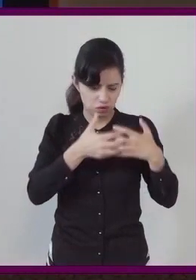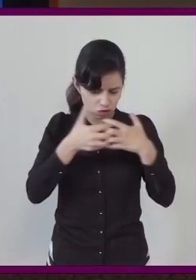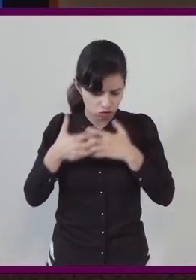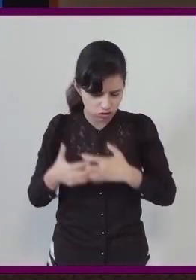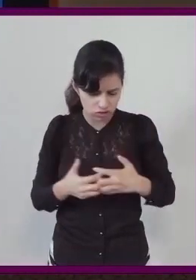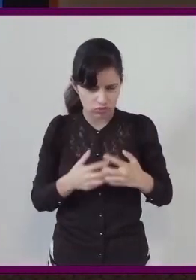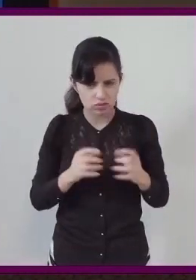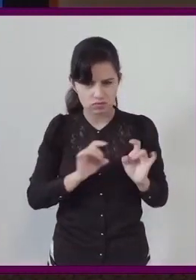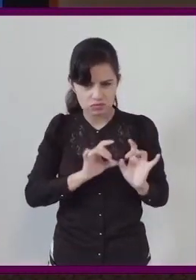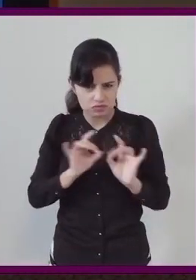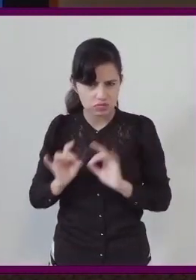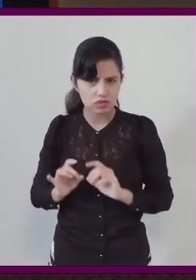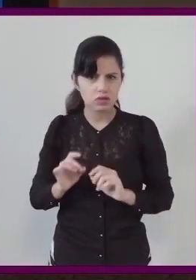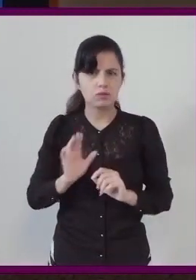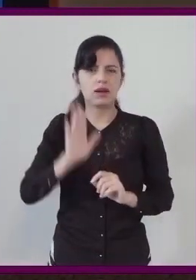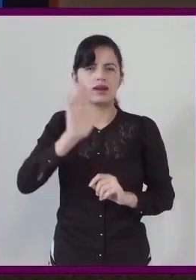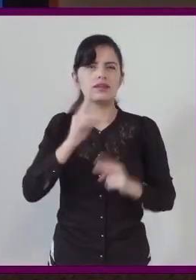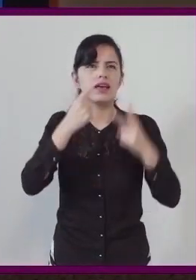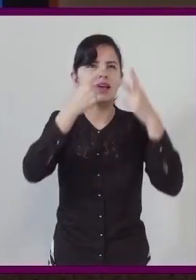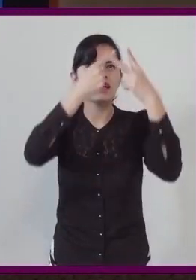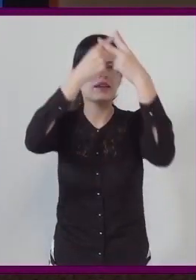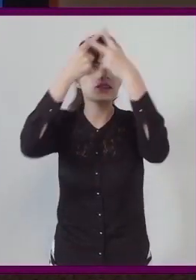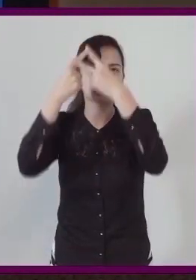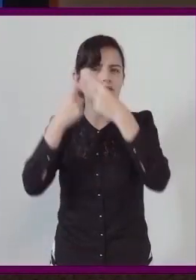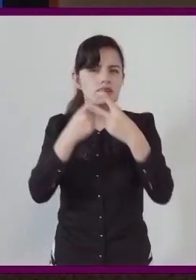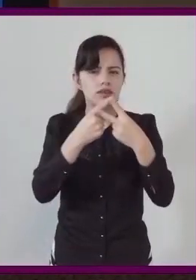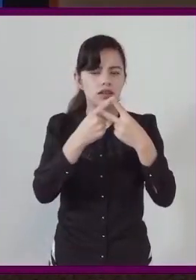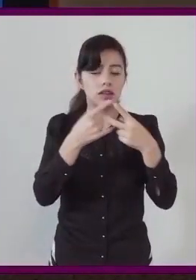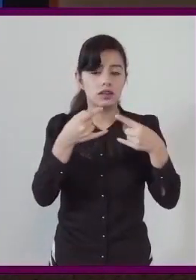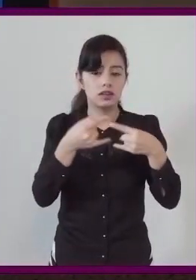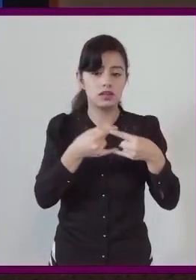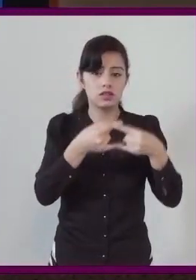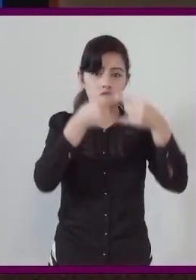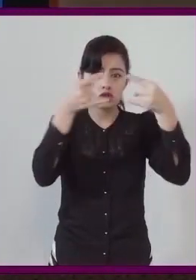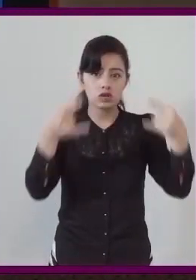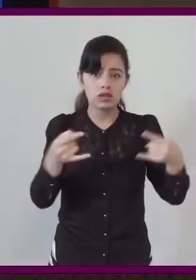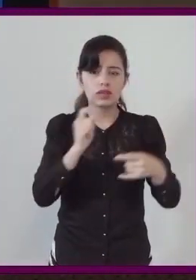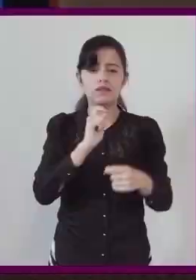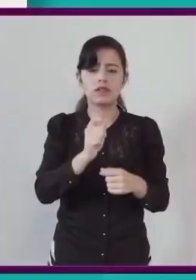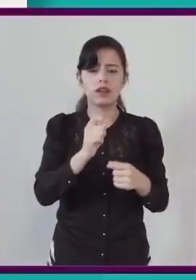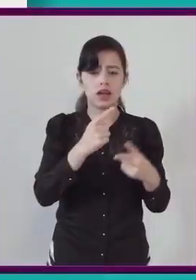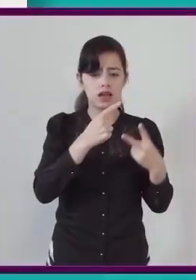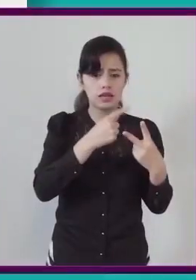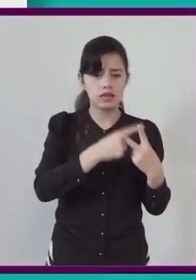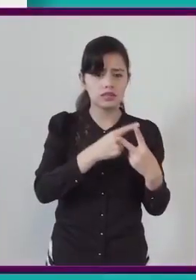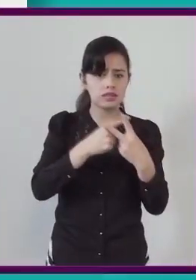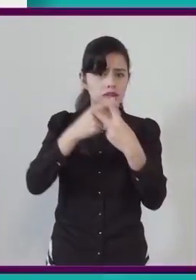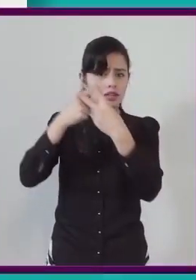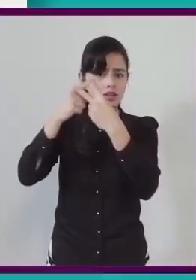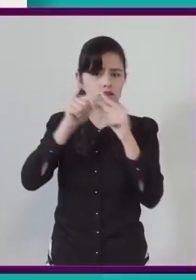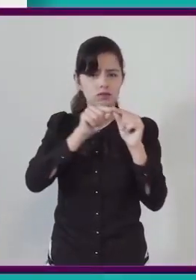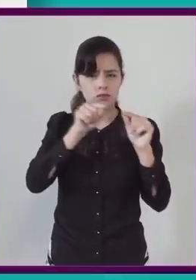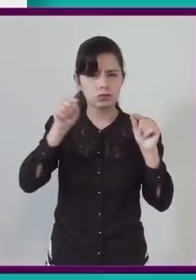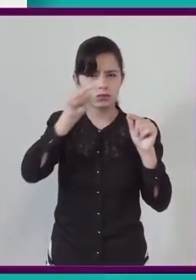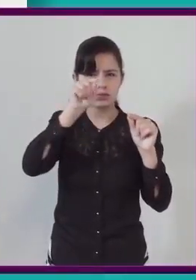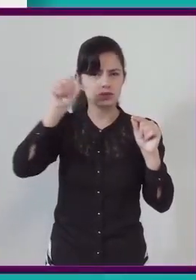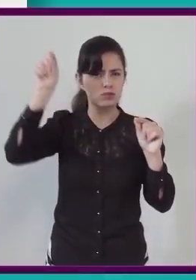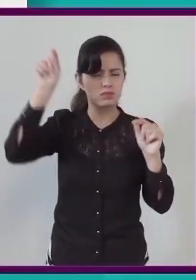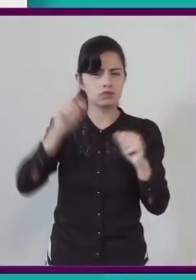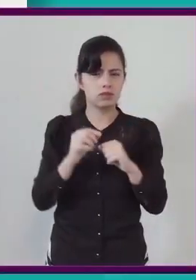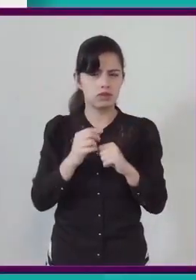me imagino las historias como las constelaciones que creamos en el cielo, ¿no? Para ver